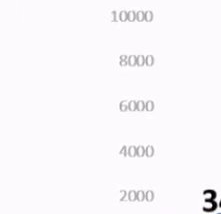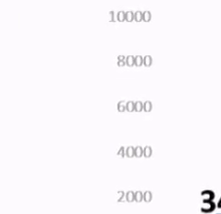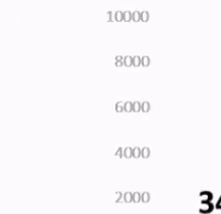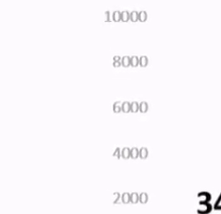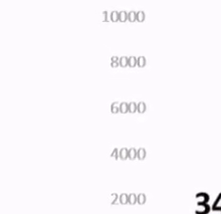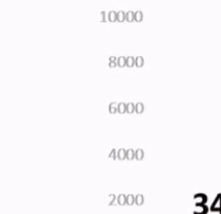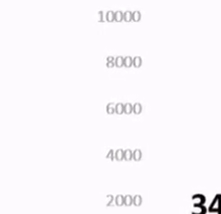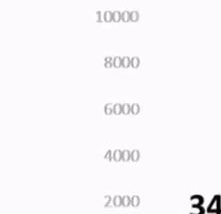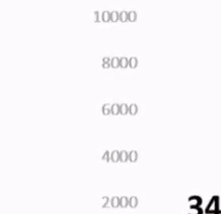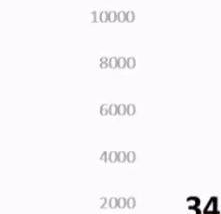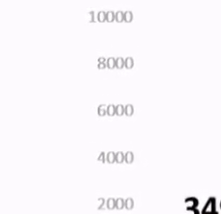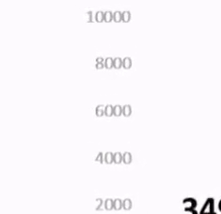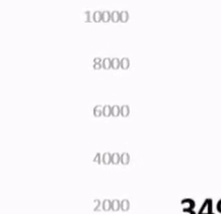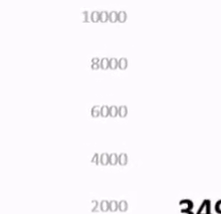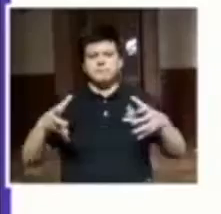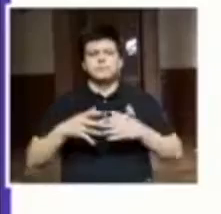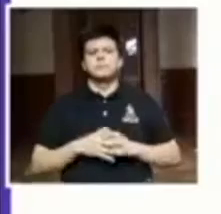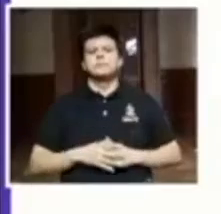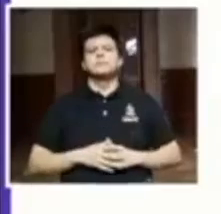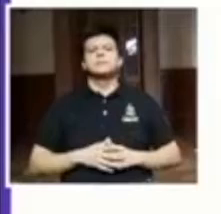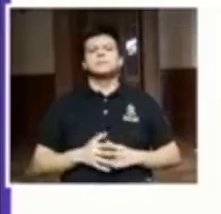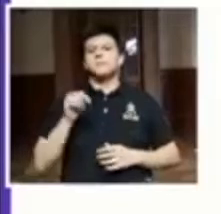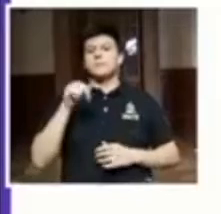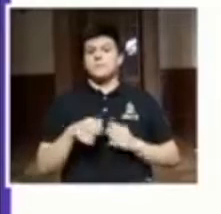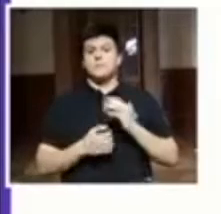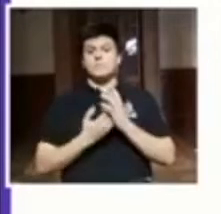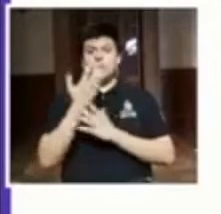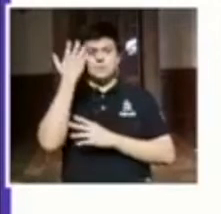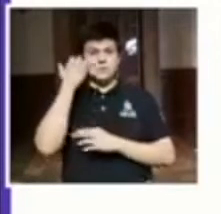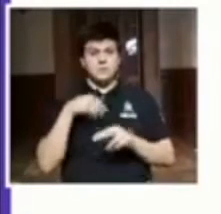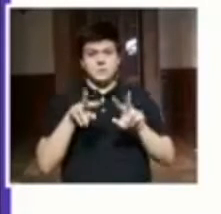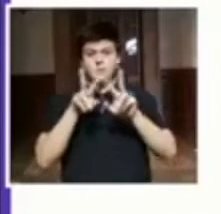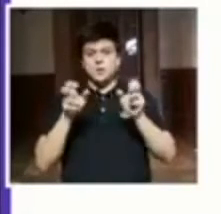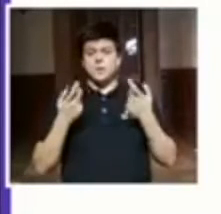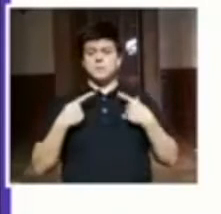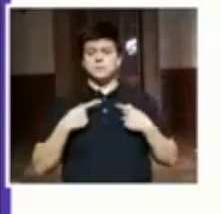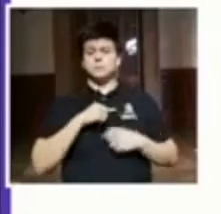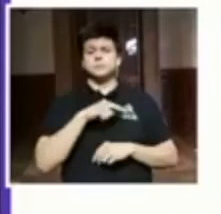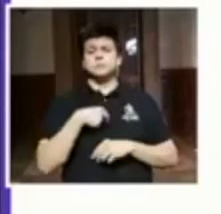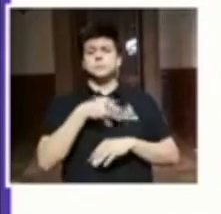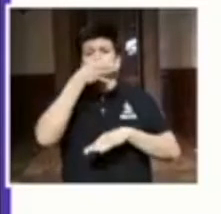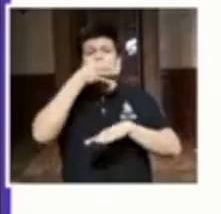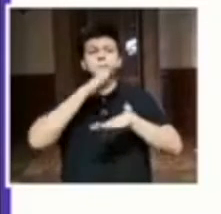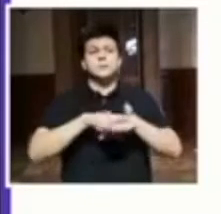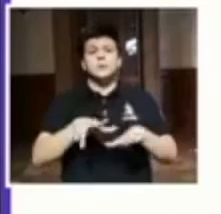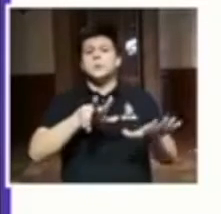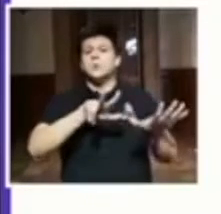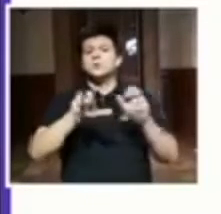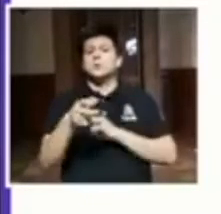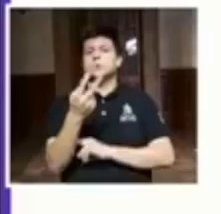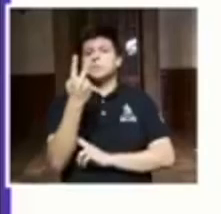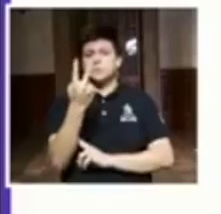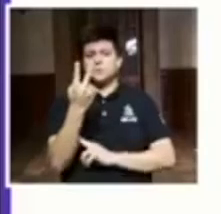mayoría fue en el grupo de 60 años y más nuevo león hoy reportamos 800 2